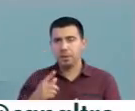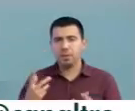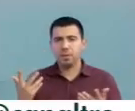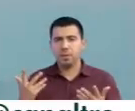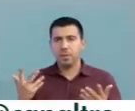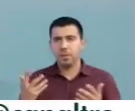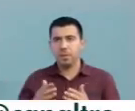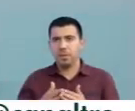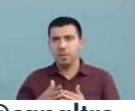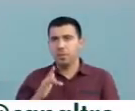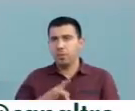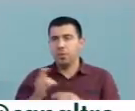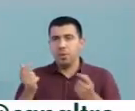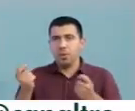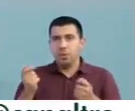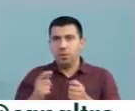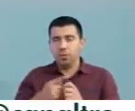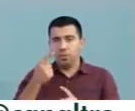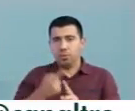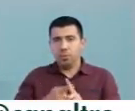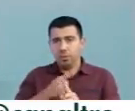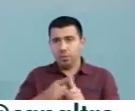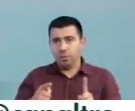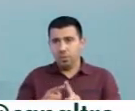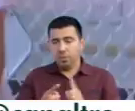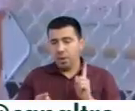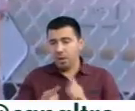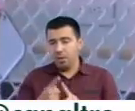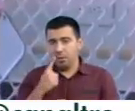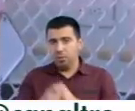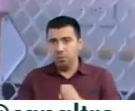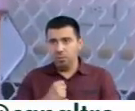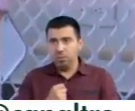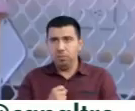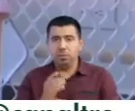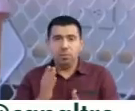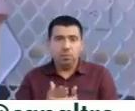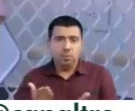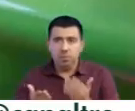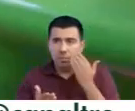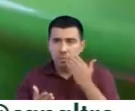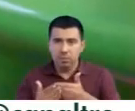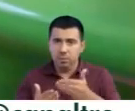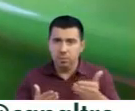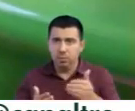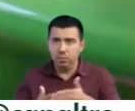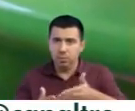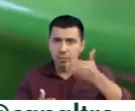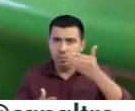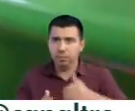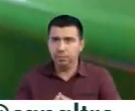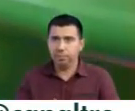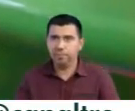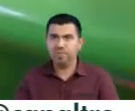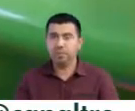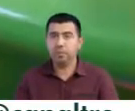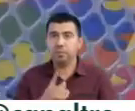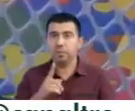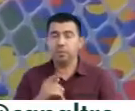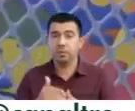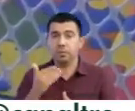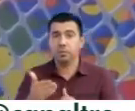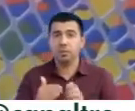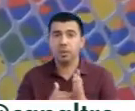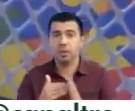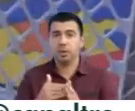cada mes y medio hasta el año o hasta cuando caminen. Hoy, un año después de haber atravesado esa difícil etapa,